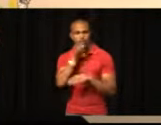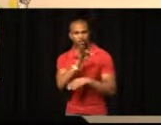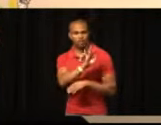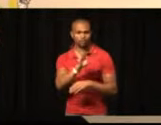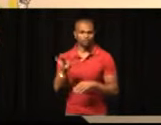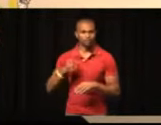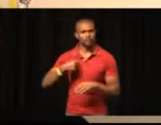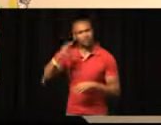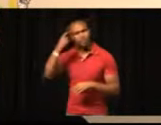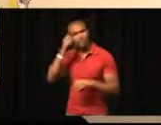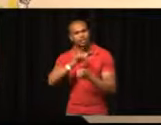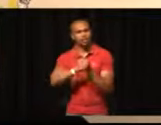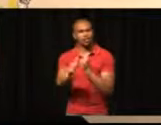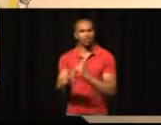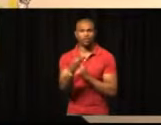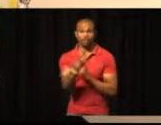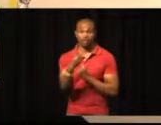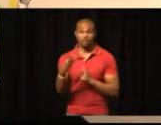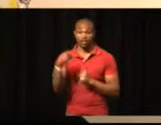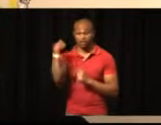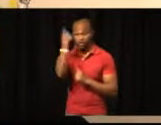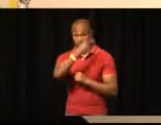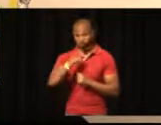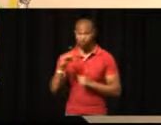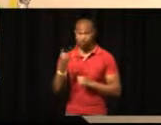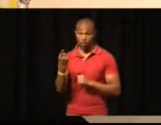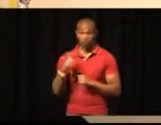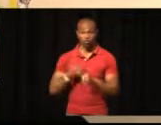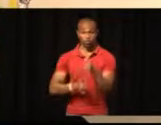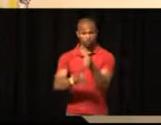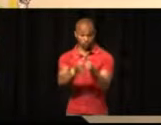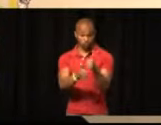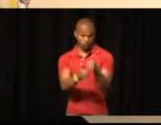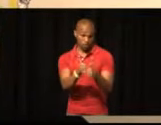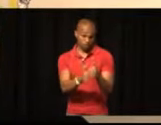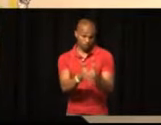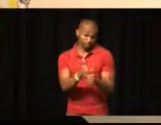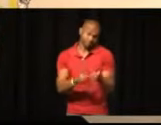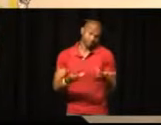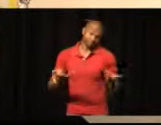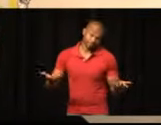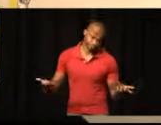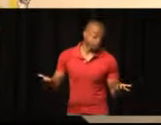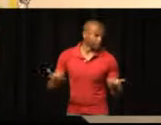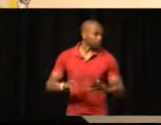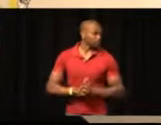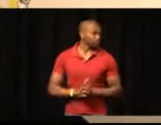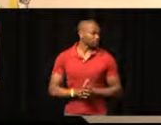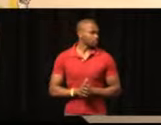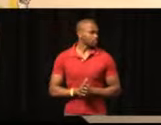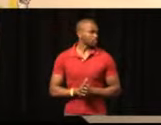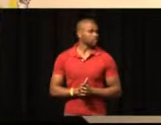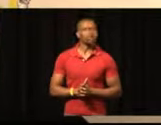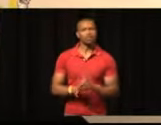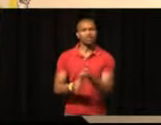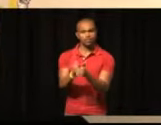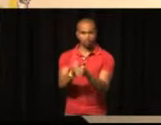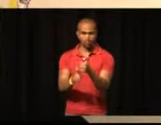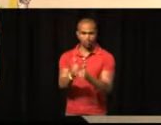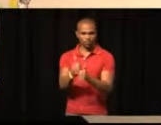buenos, es fantástico. Yo pienso el deporte de 23 horas y una hora juego el juego de la pelota. Entonces,